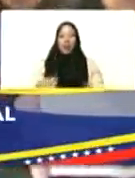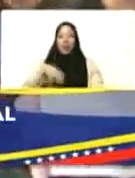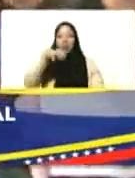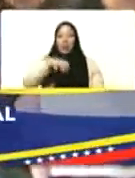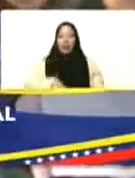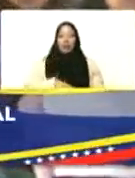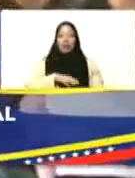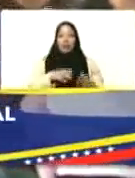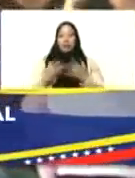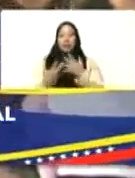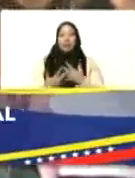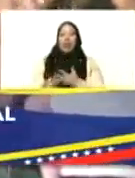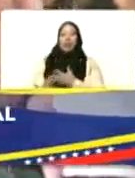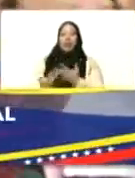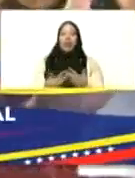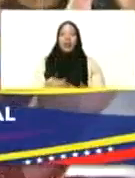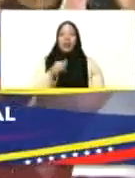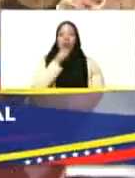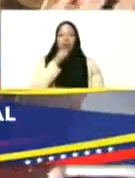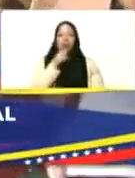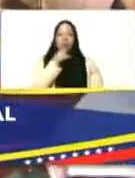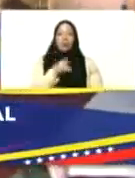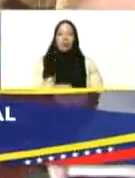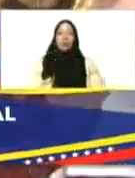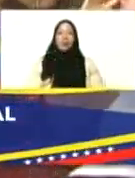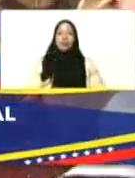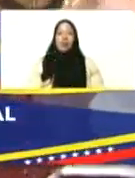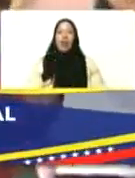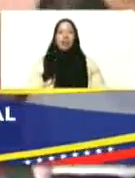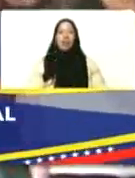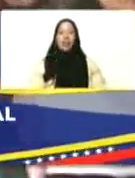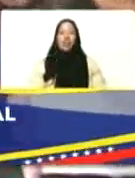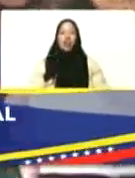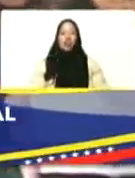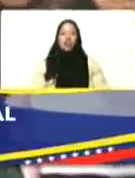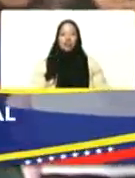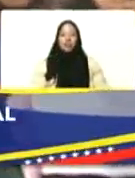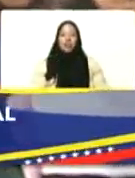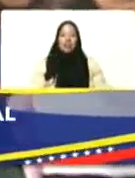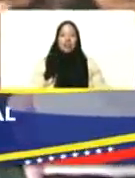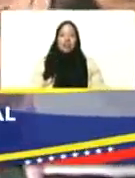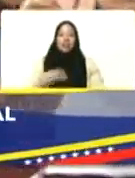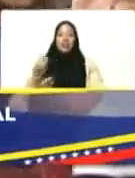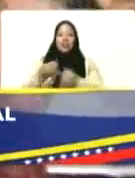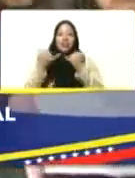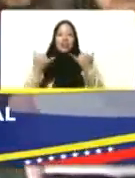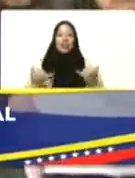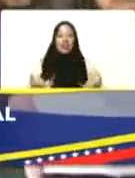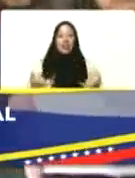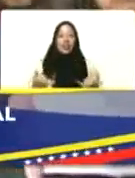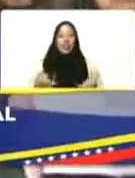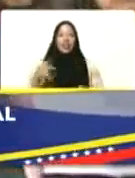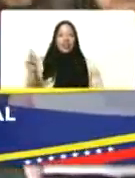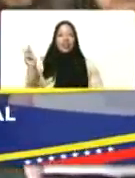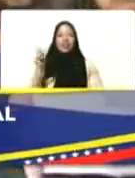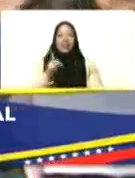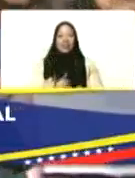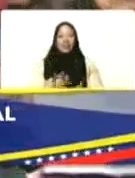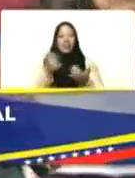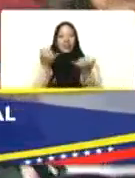el origen. Fíjense este dato, mi